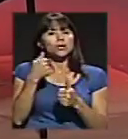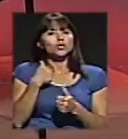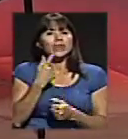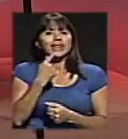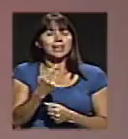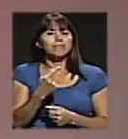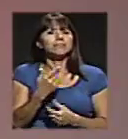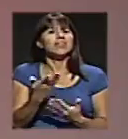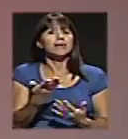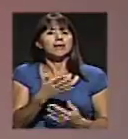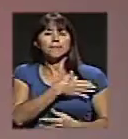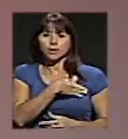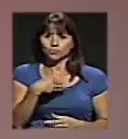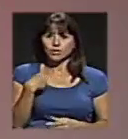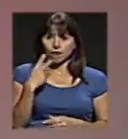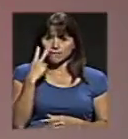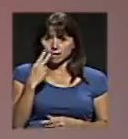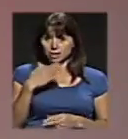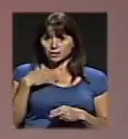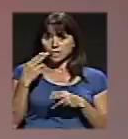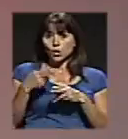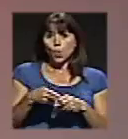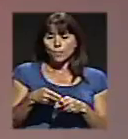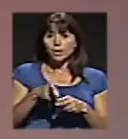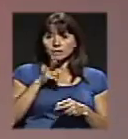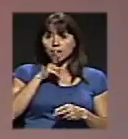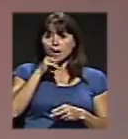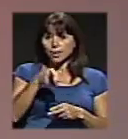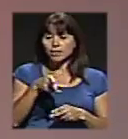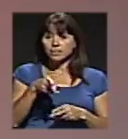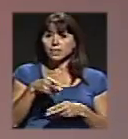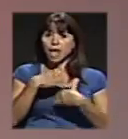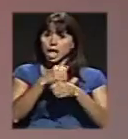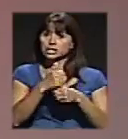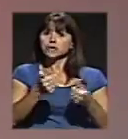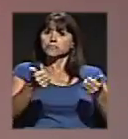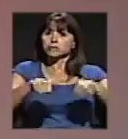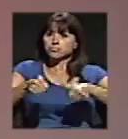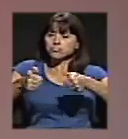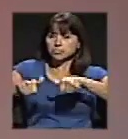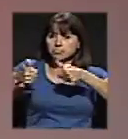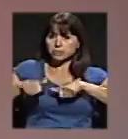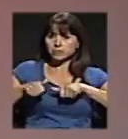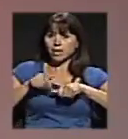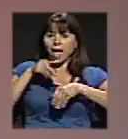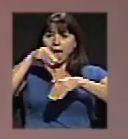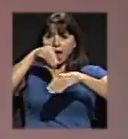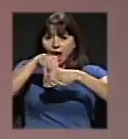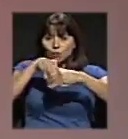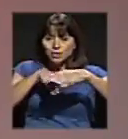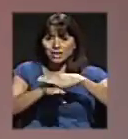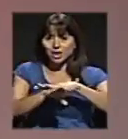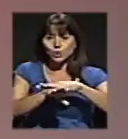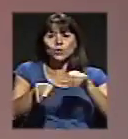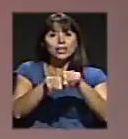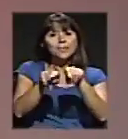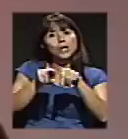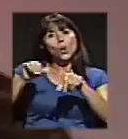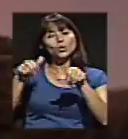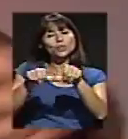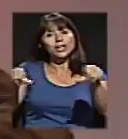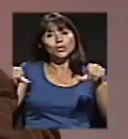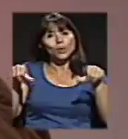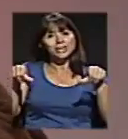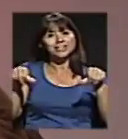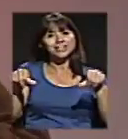si realmente mi nombre era un nombre que generara suficiente consenso a lo interno y en otros sectores que no